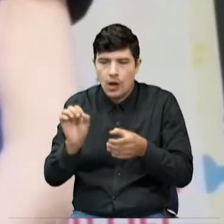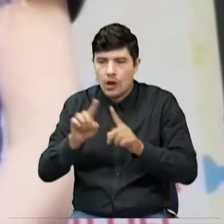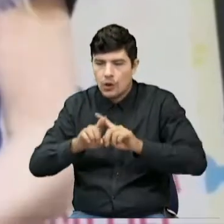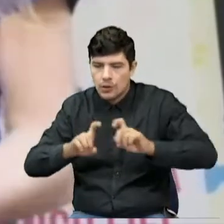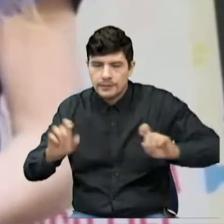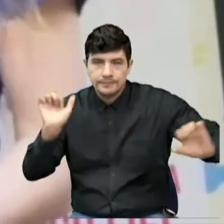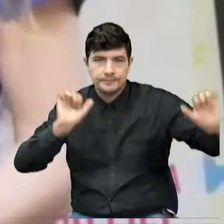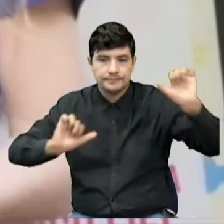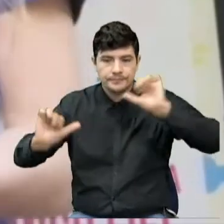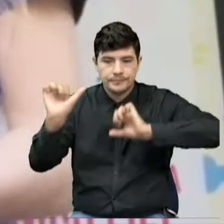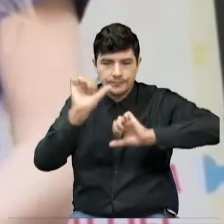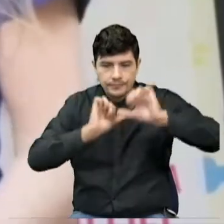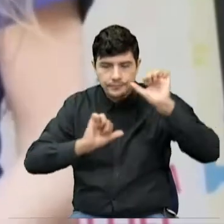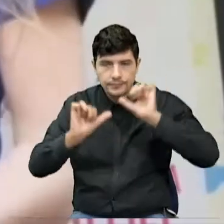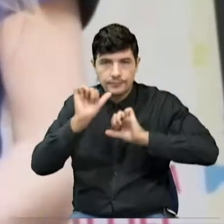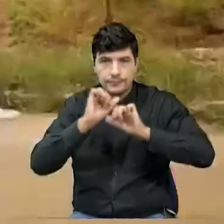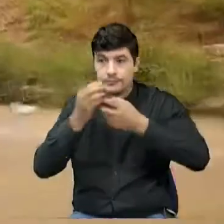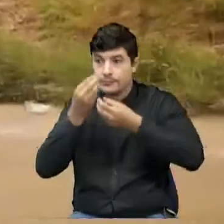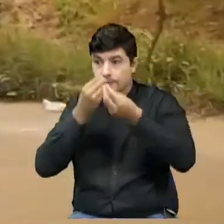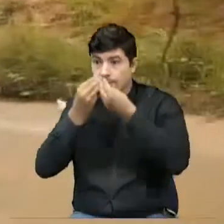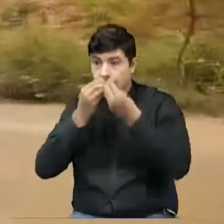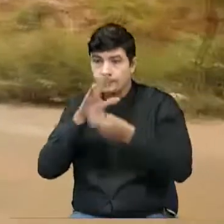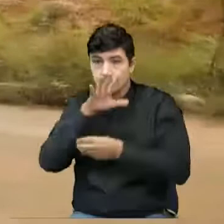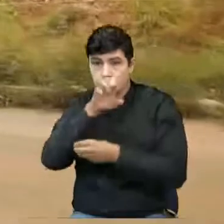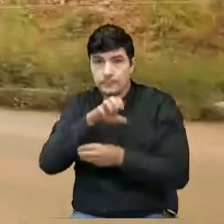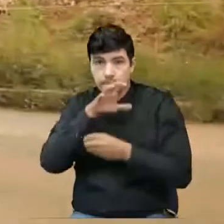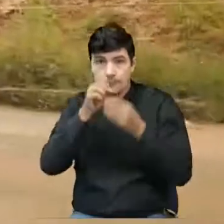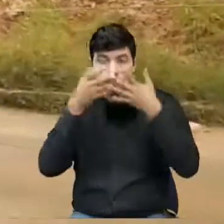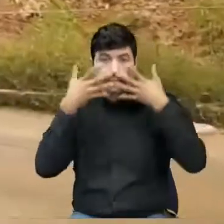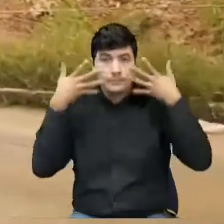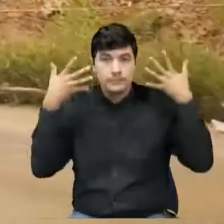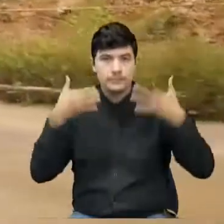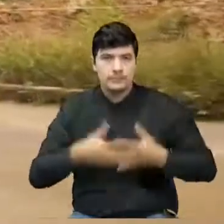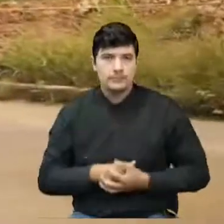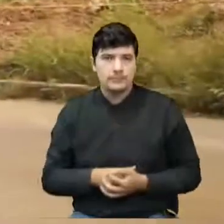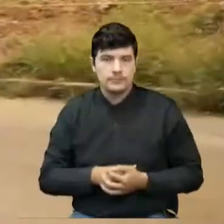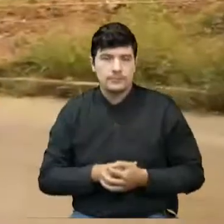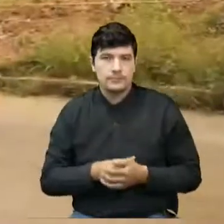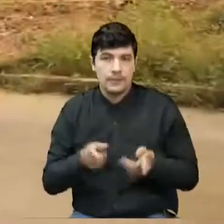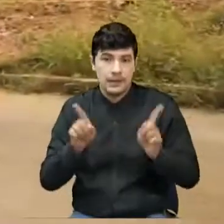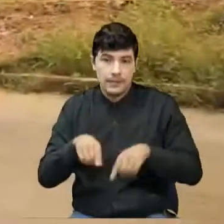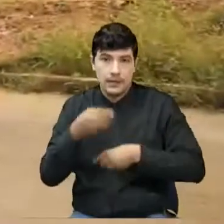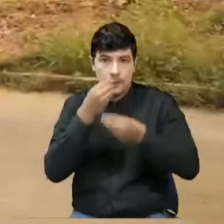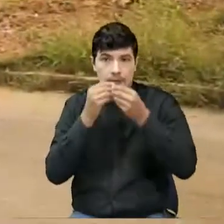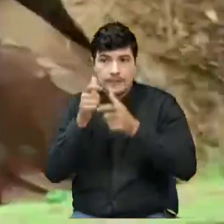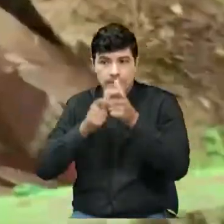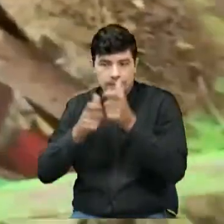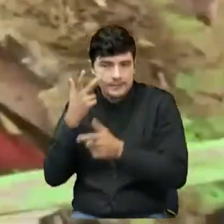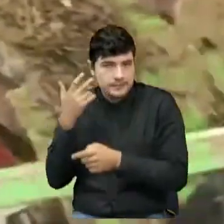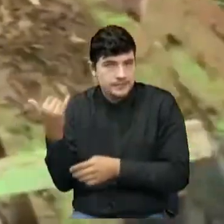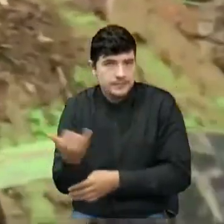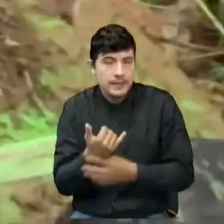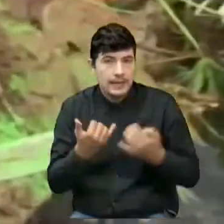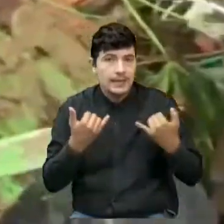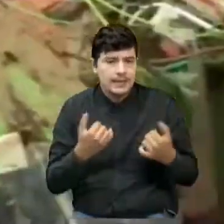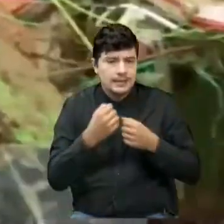para alimentos también para las mascotas y para las personas. En medio de la pandemia y los fenómenos de la naturaleza, este año nos ha